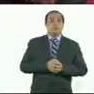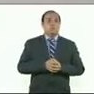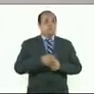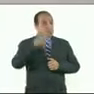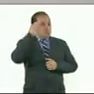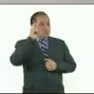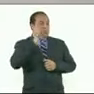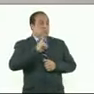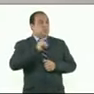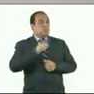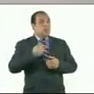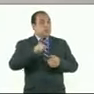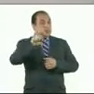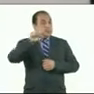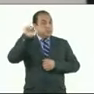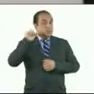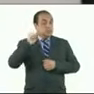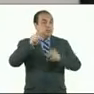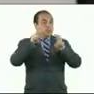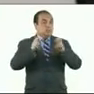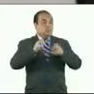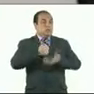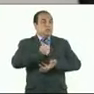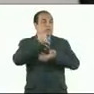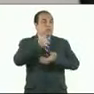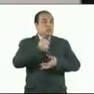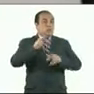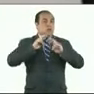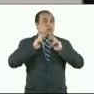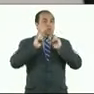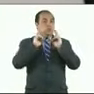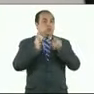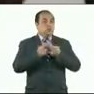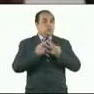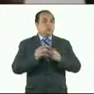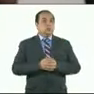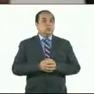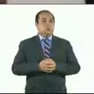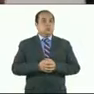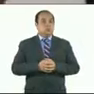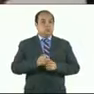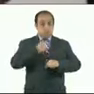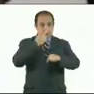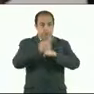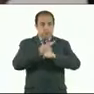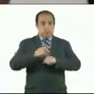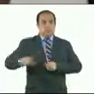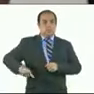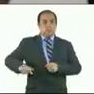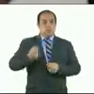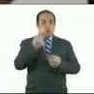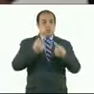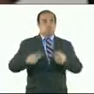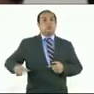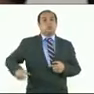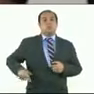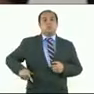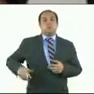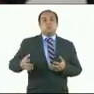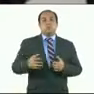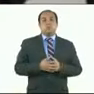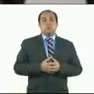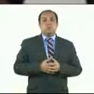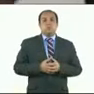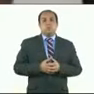Doctora, preguntarle, el sábado pasado en este tema del presupuesto se reunió con Secretaría de Gobernación, algunos gobernadores,